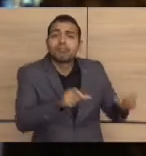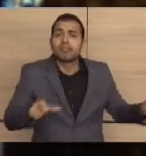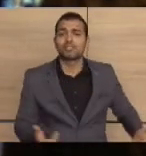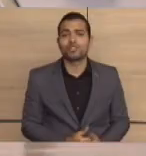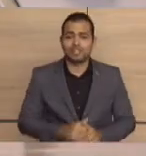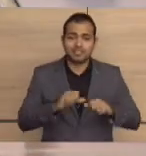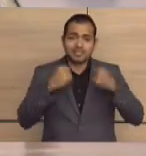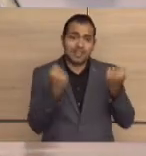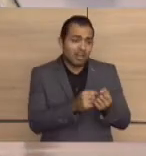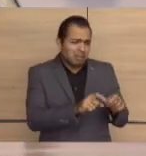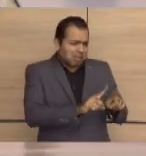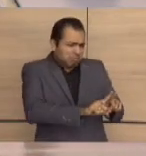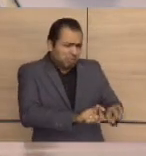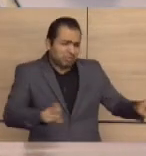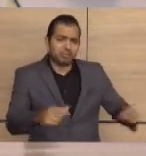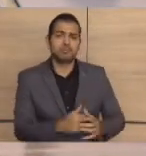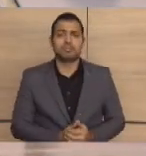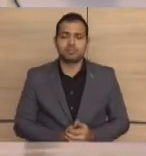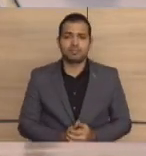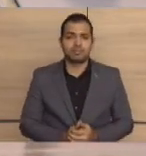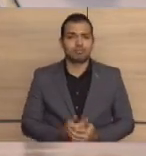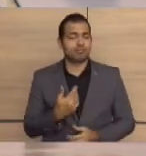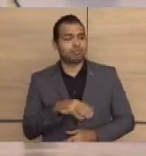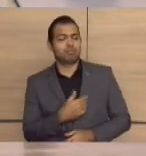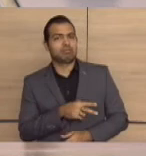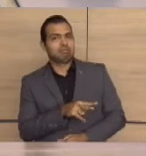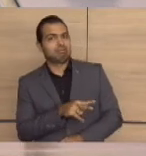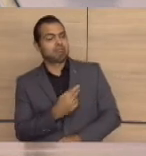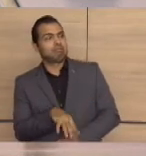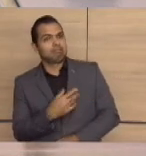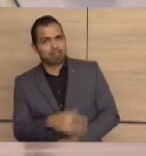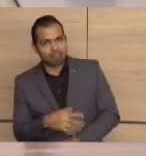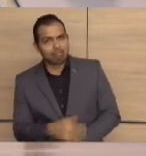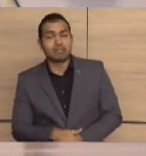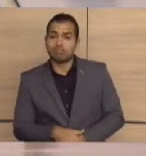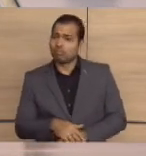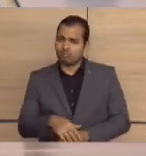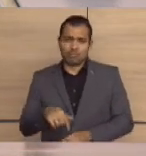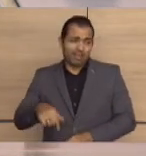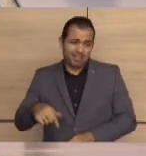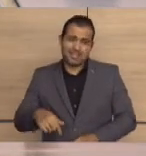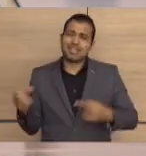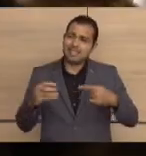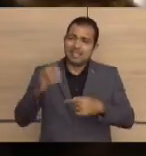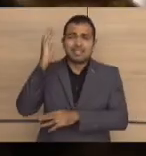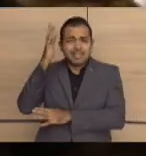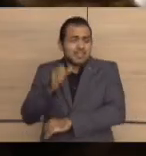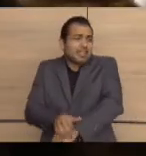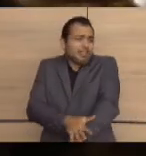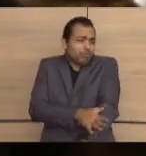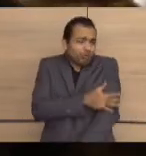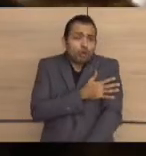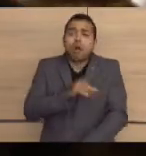coincido, profesora, es emoción total. Creo que aquí hemos estado de pasión, ayer un ratos de lágrima también